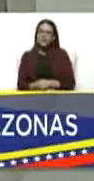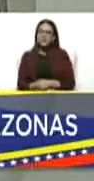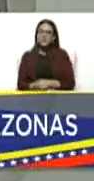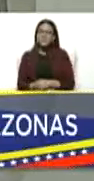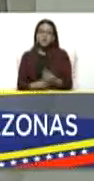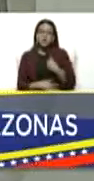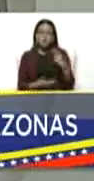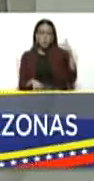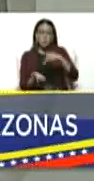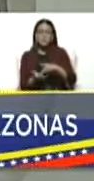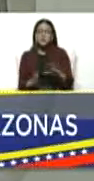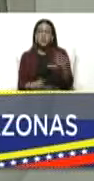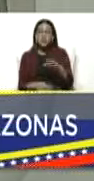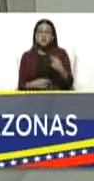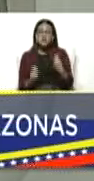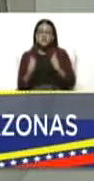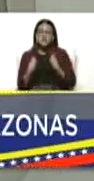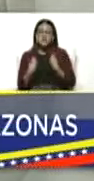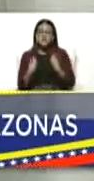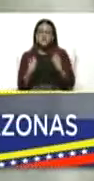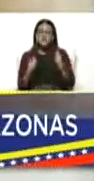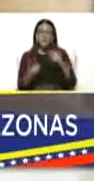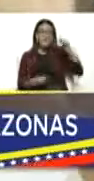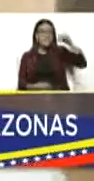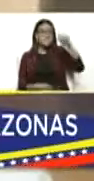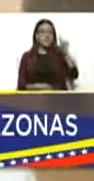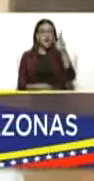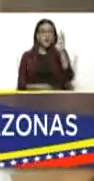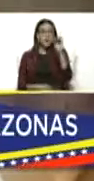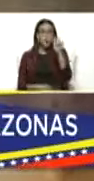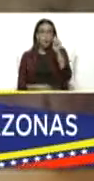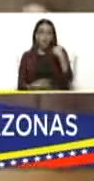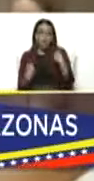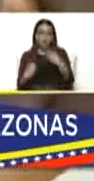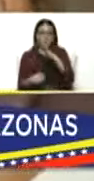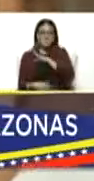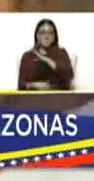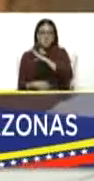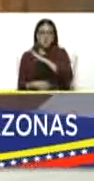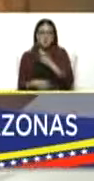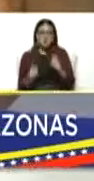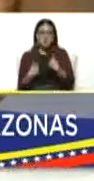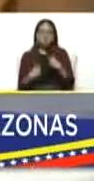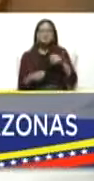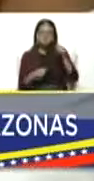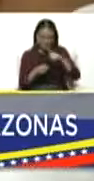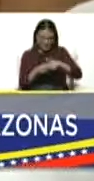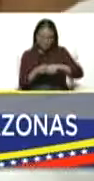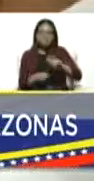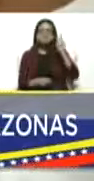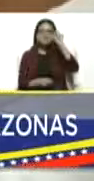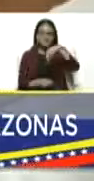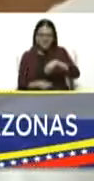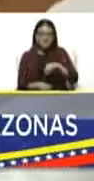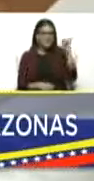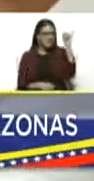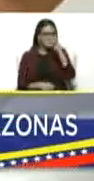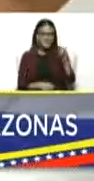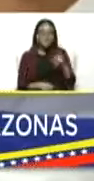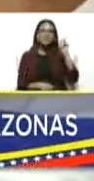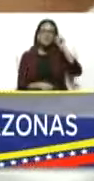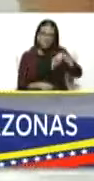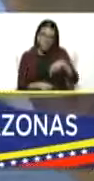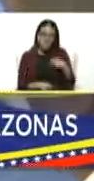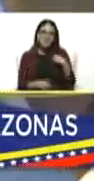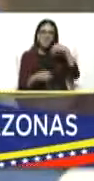Viene de Maroa, de la isleta. Porque hay bastante Morillo en el Zulia también. La familia Morillo